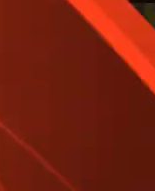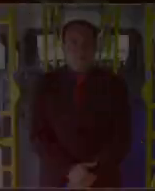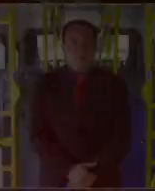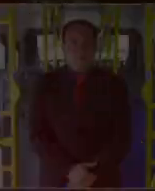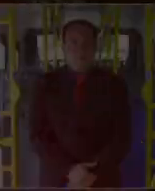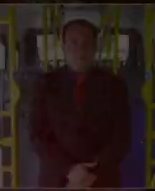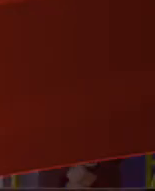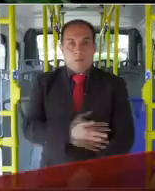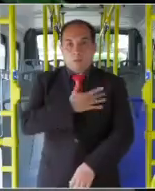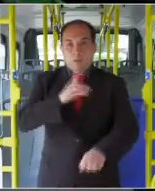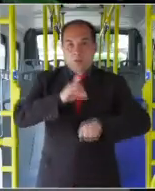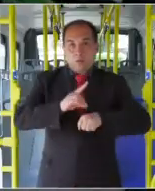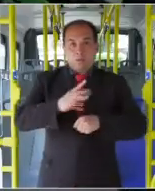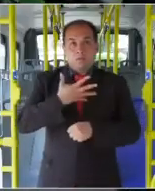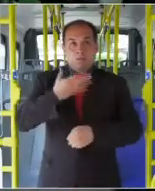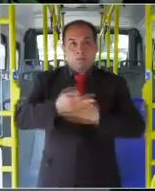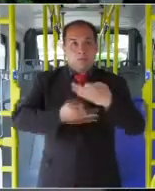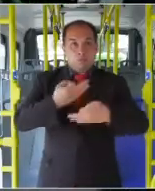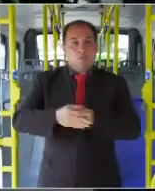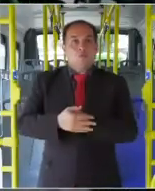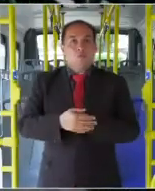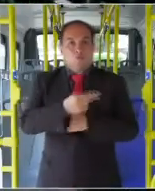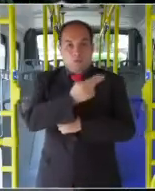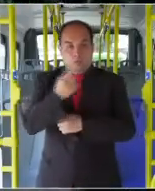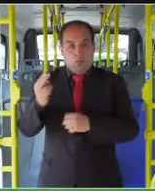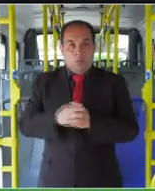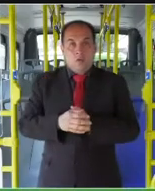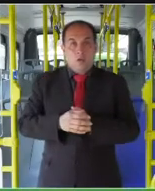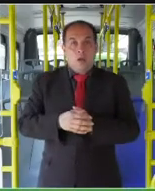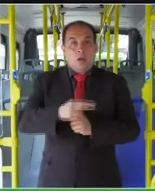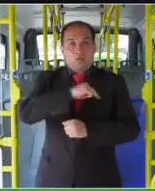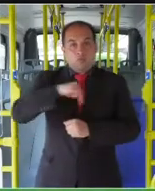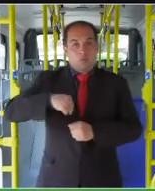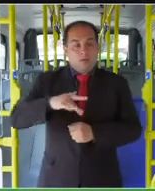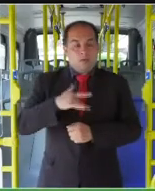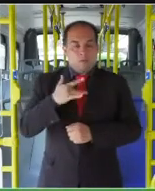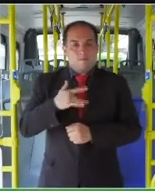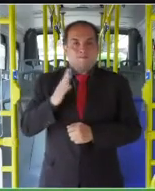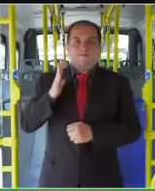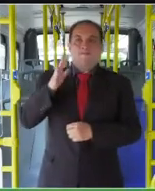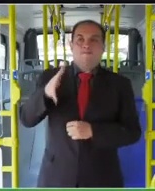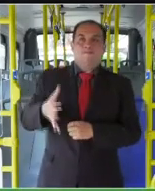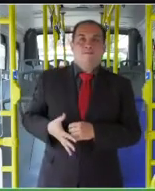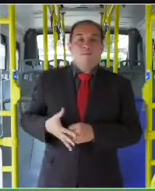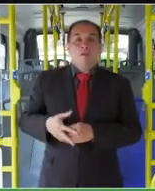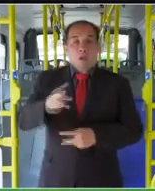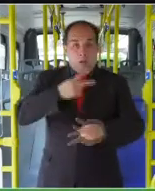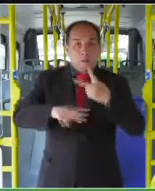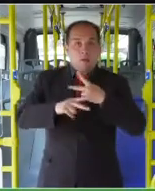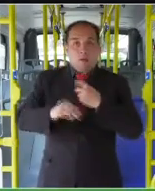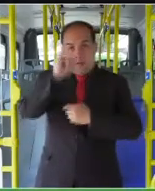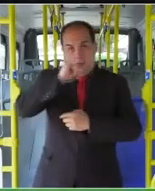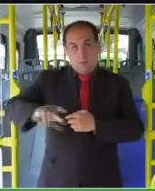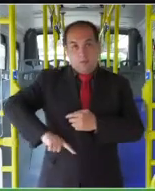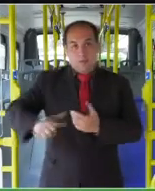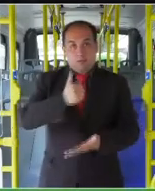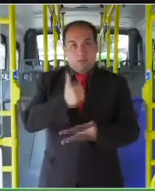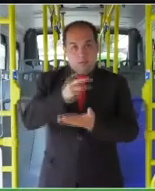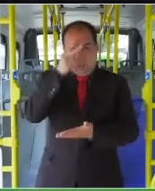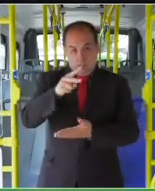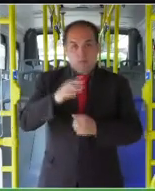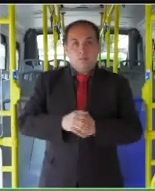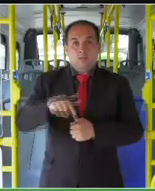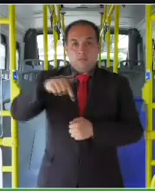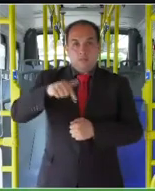México. Buenos días, tengan todos ustedes. Es para nosotros un gran honor que esté la jefa de gobierno de la Ciudad de